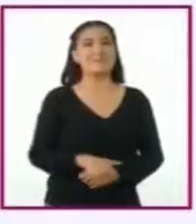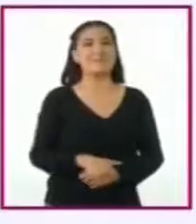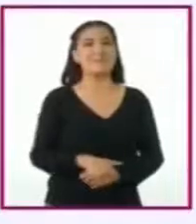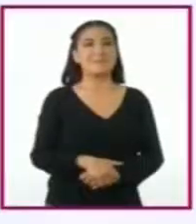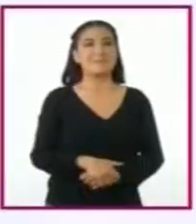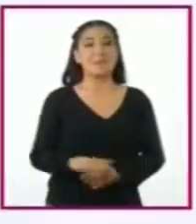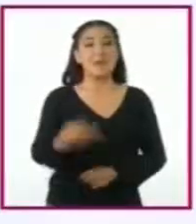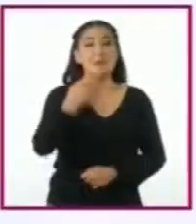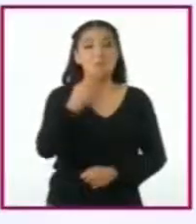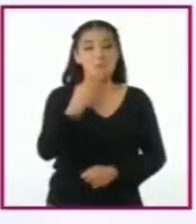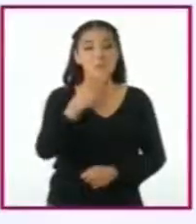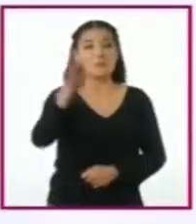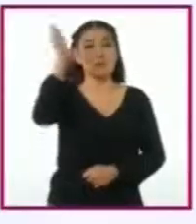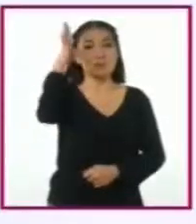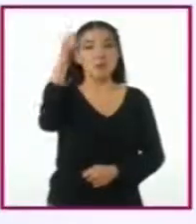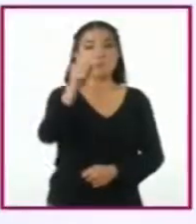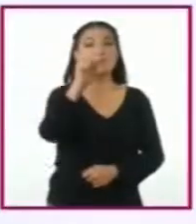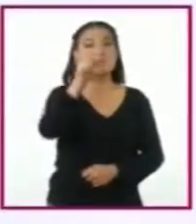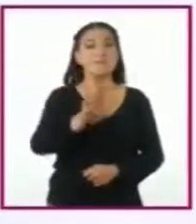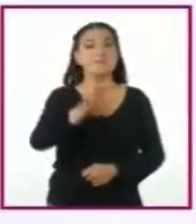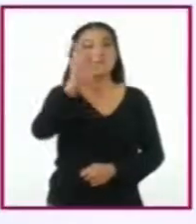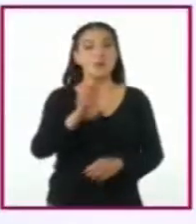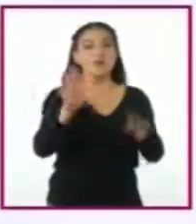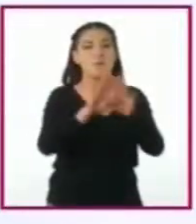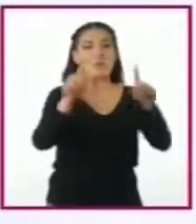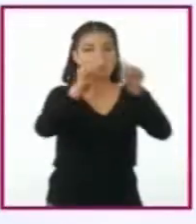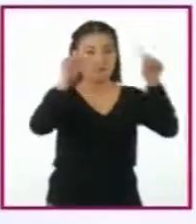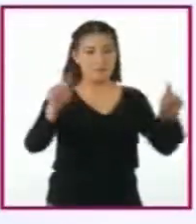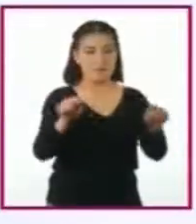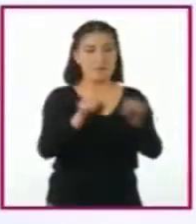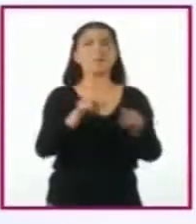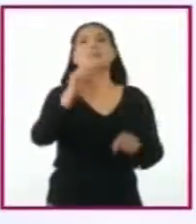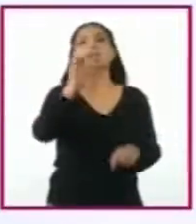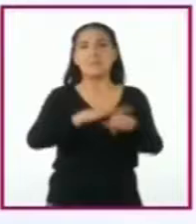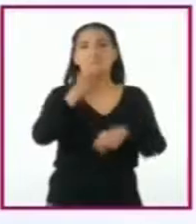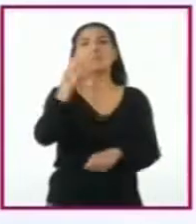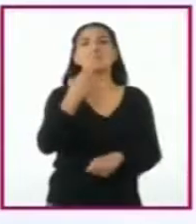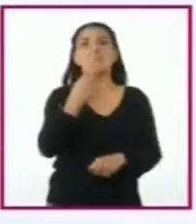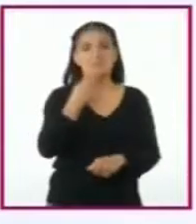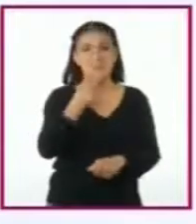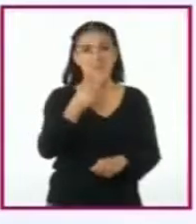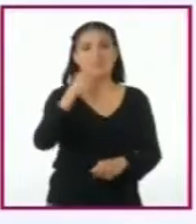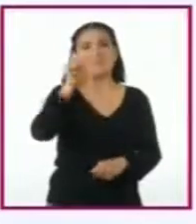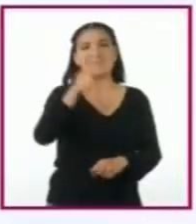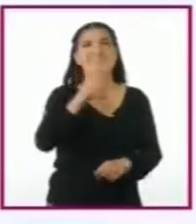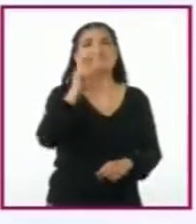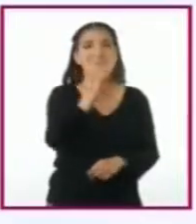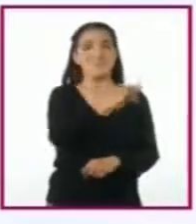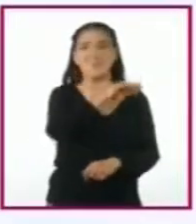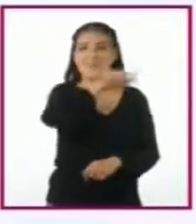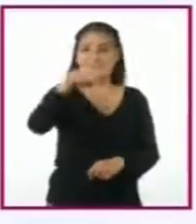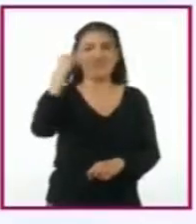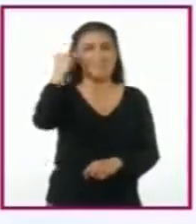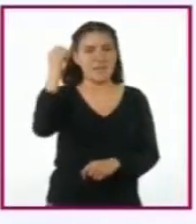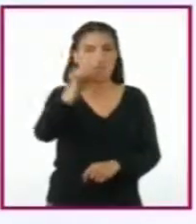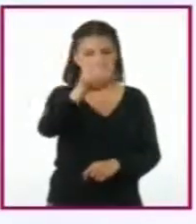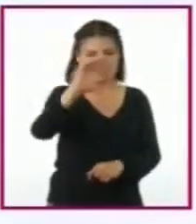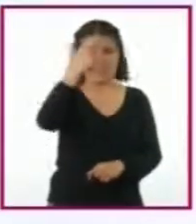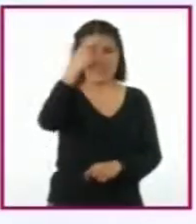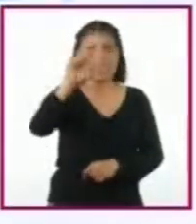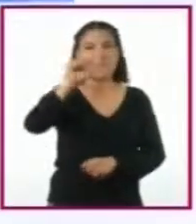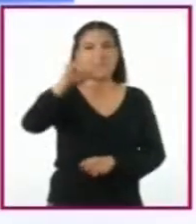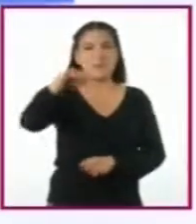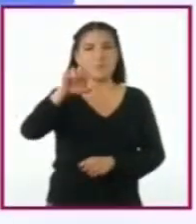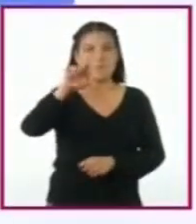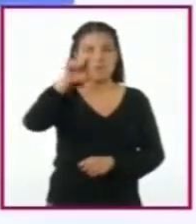El uso del concepto de semejanza de cuadriláteros es más útil de lo que puedan imaginar. ¿Se acuerdan de Samuel? Pues